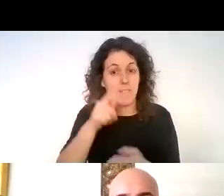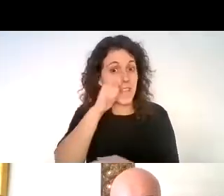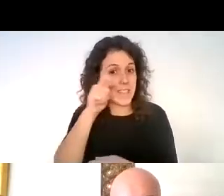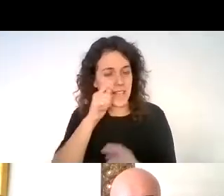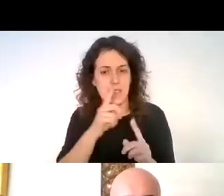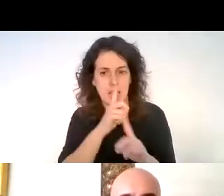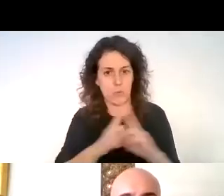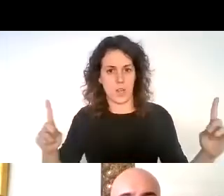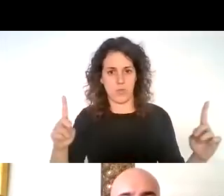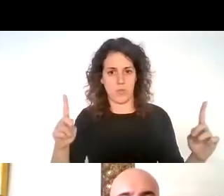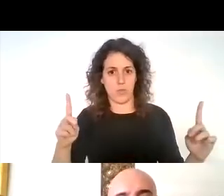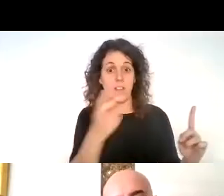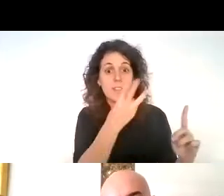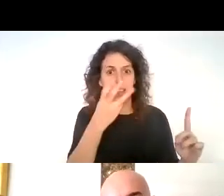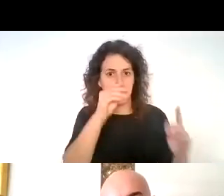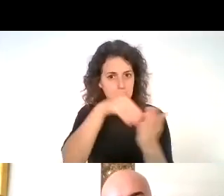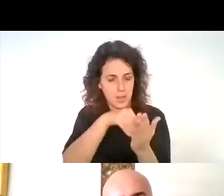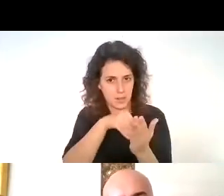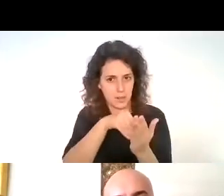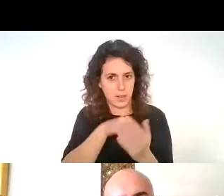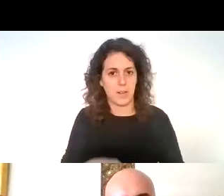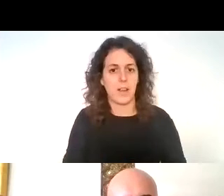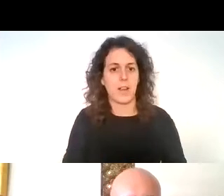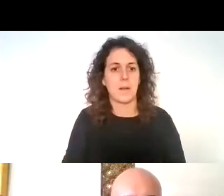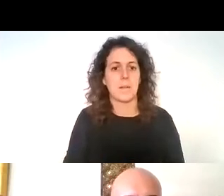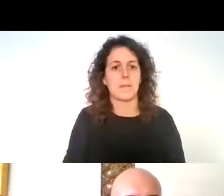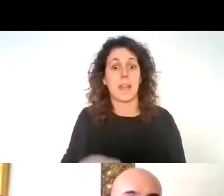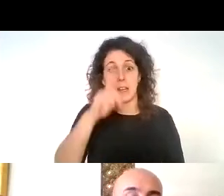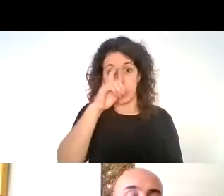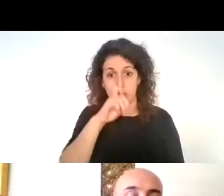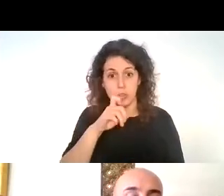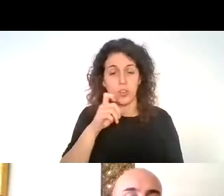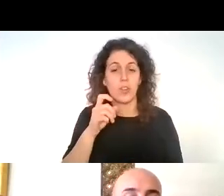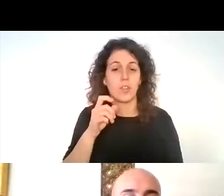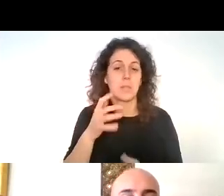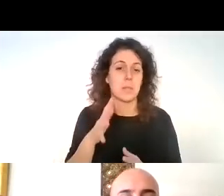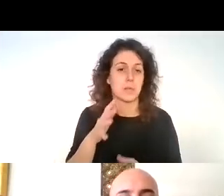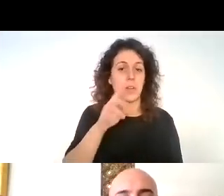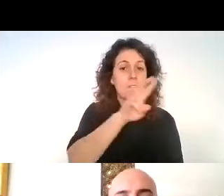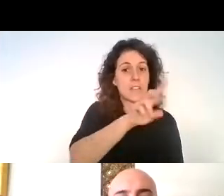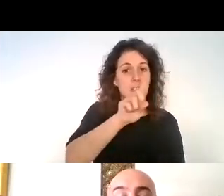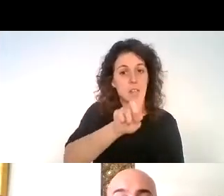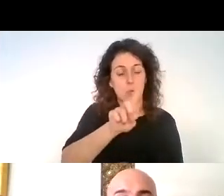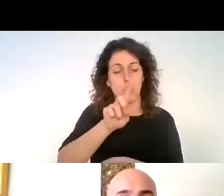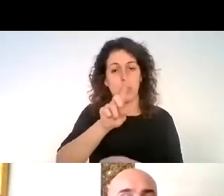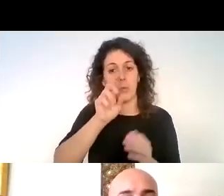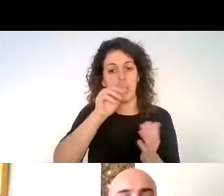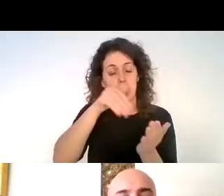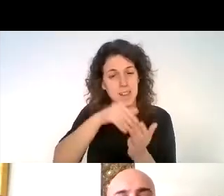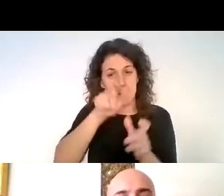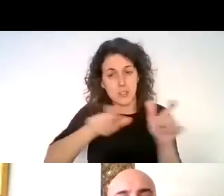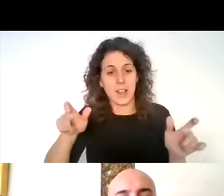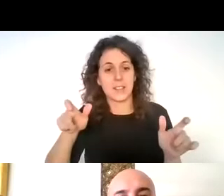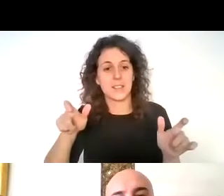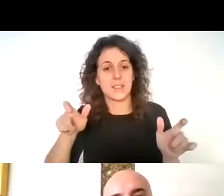nuestra población es de más o menos 21.000 habitantes, por lo que les dará una idea de lo importante también que